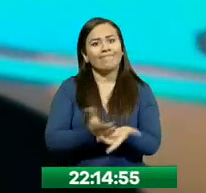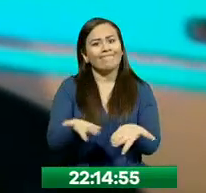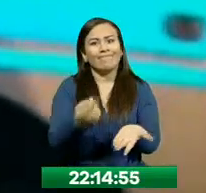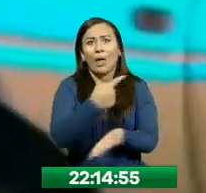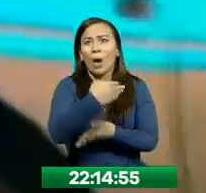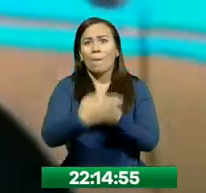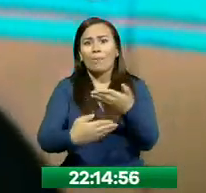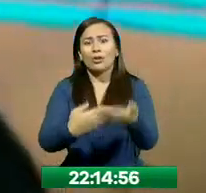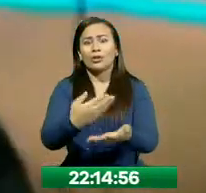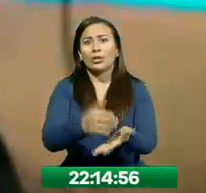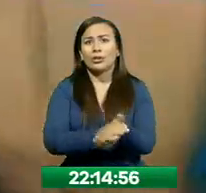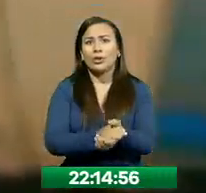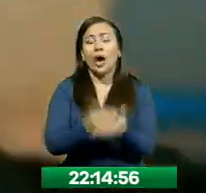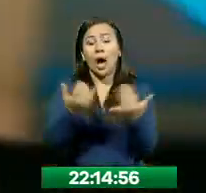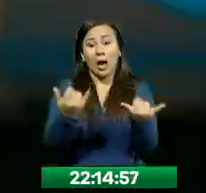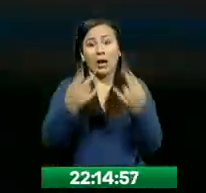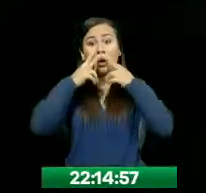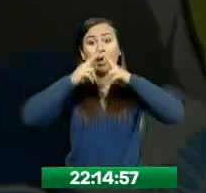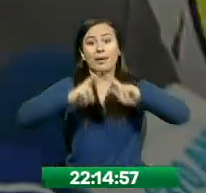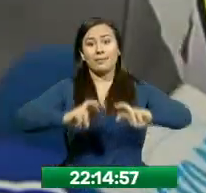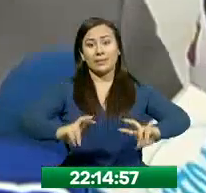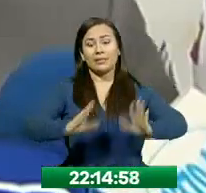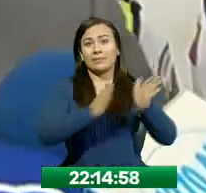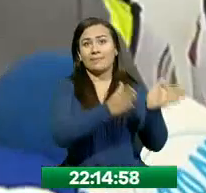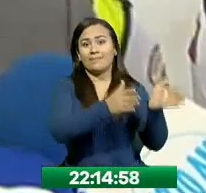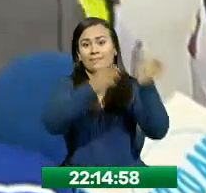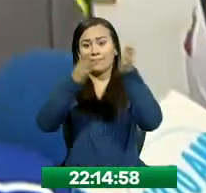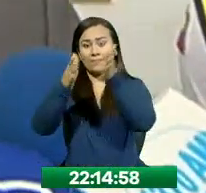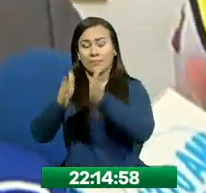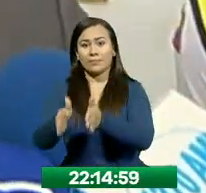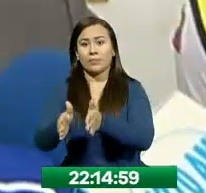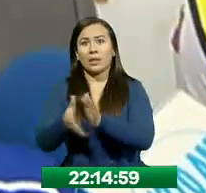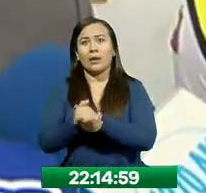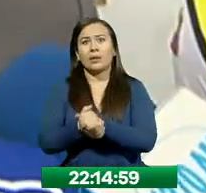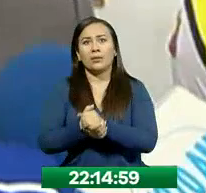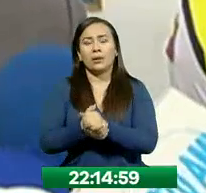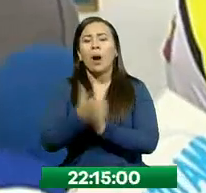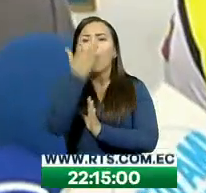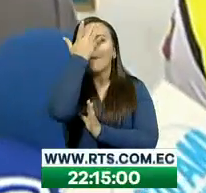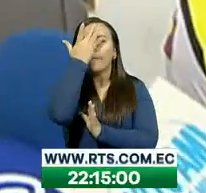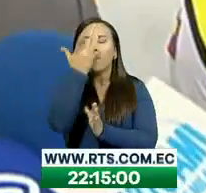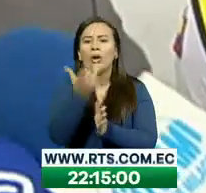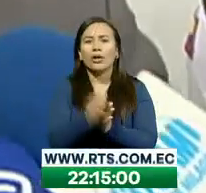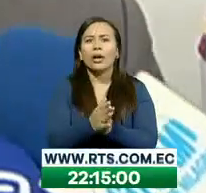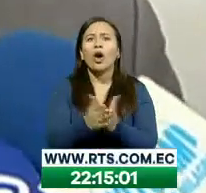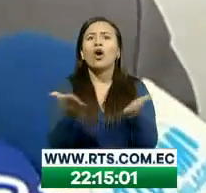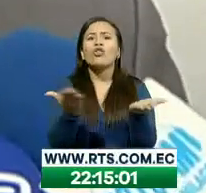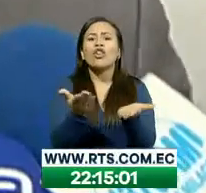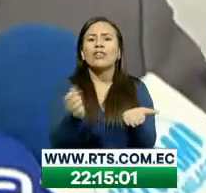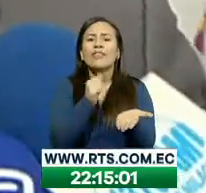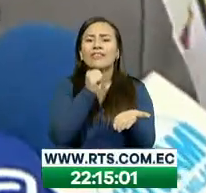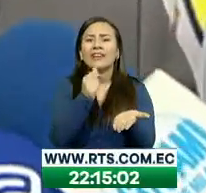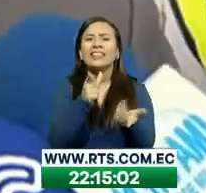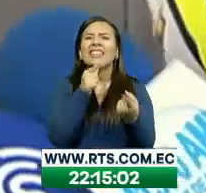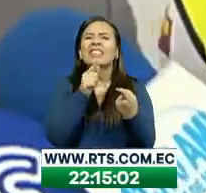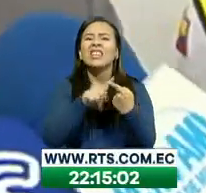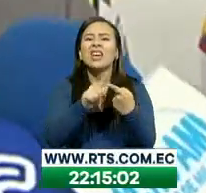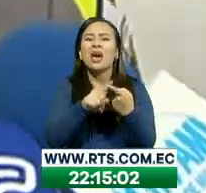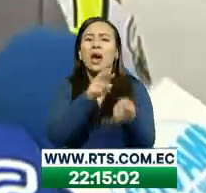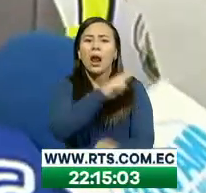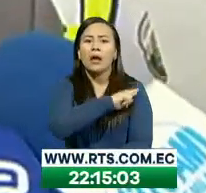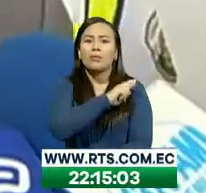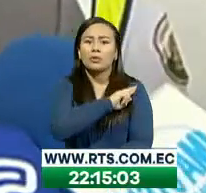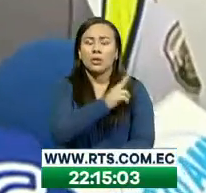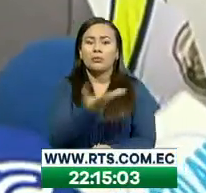proceso. Lo que tenemos que investigar, pero ya será en otra etapa, es la cadena del procedimiento. ¿Dónde hubieron falencias? ¿Quiénes son los responsables?